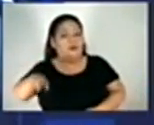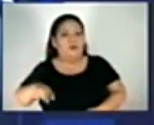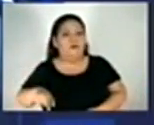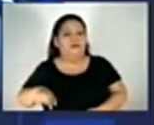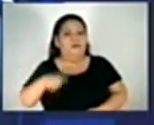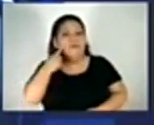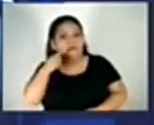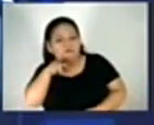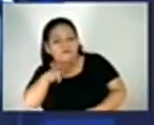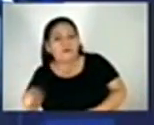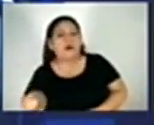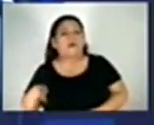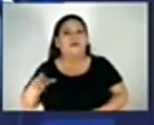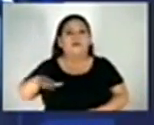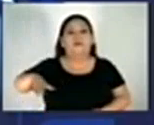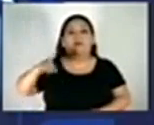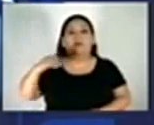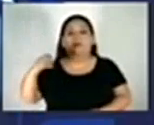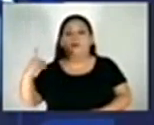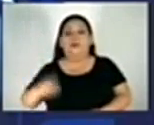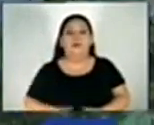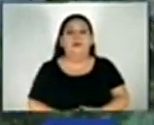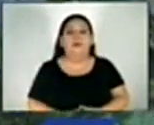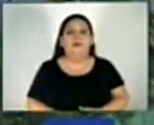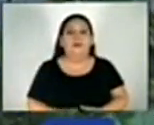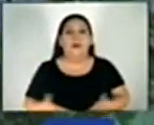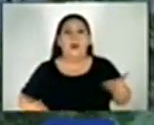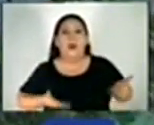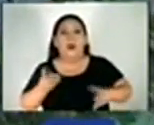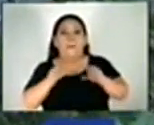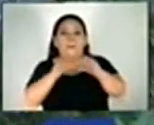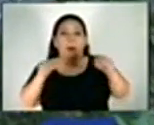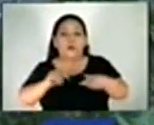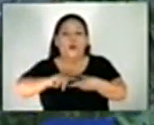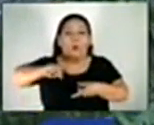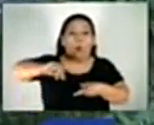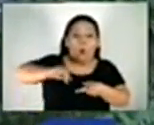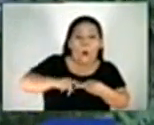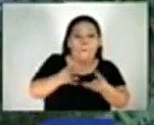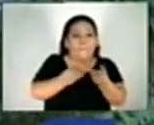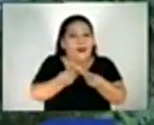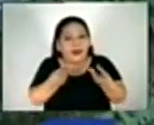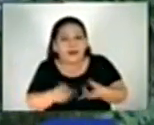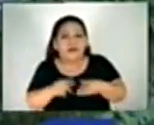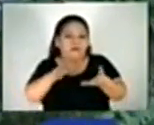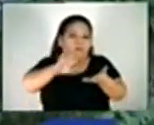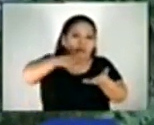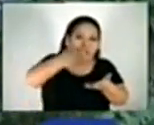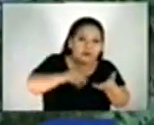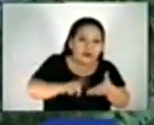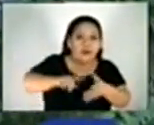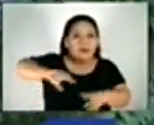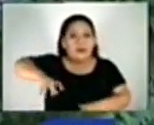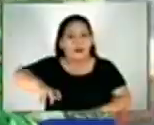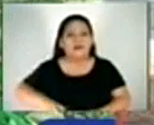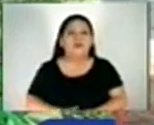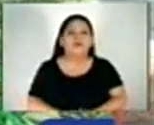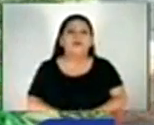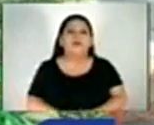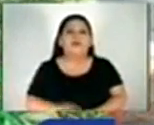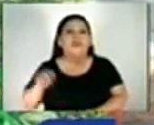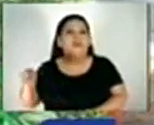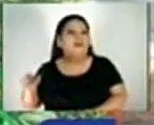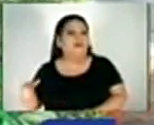más de este proyecto. Habana pepina, va a llevar limones, berro, mora, chipilines, hay naranja.